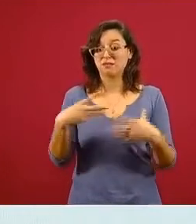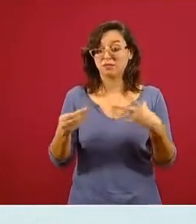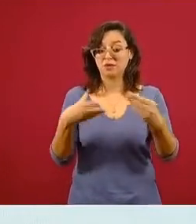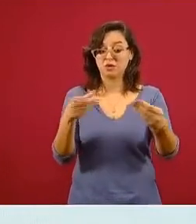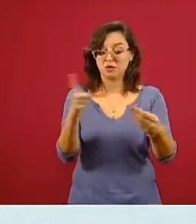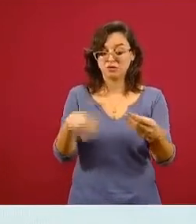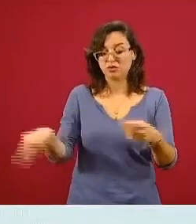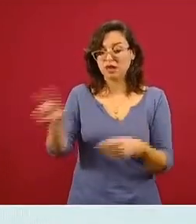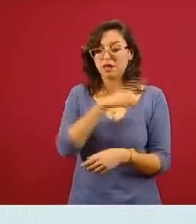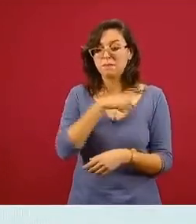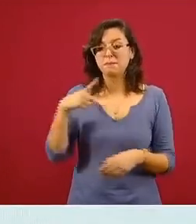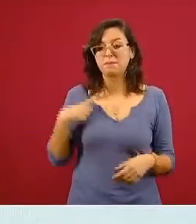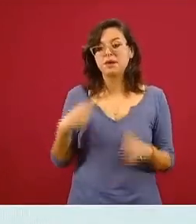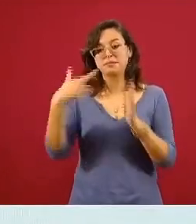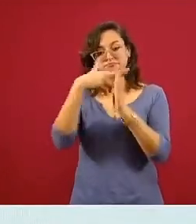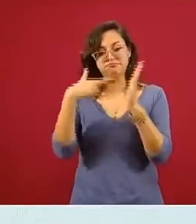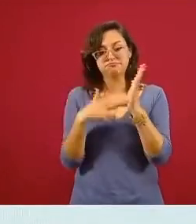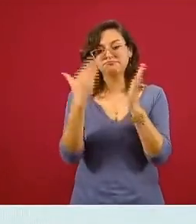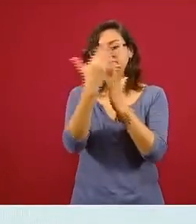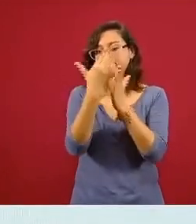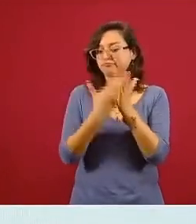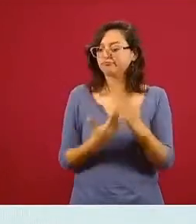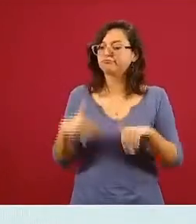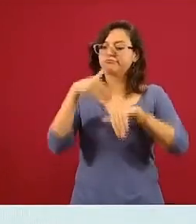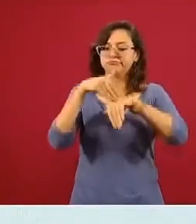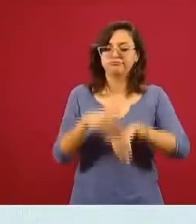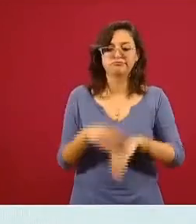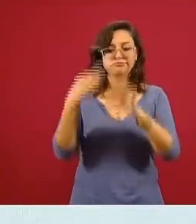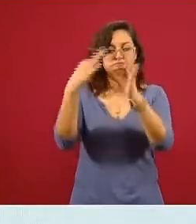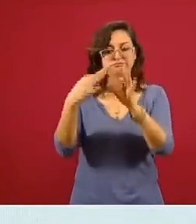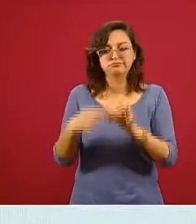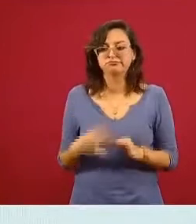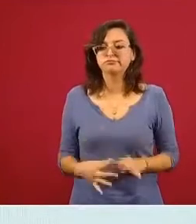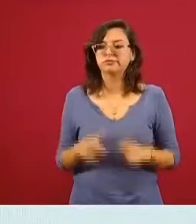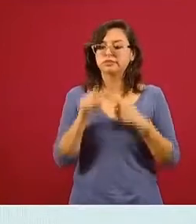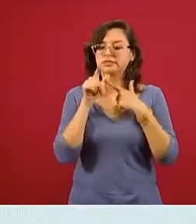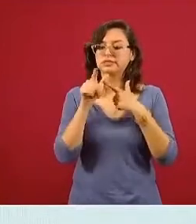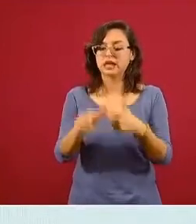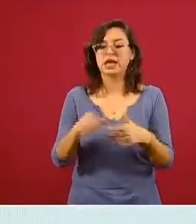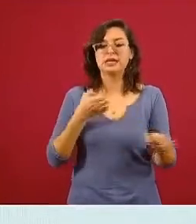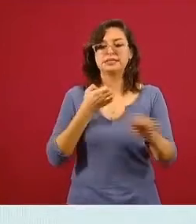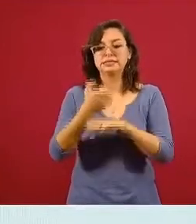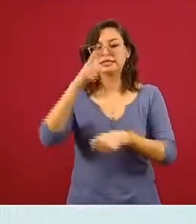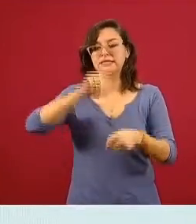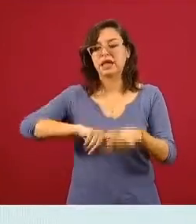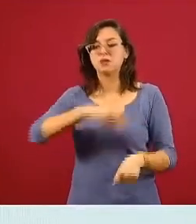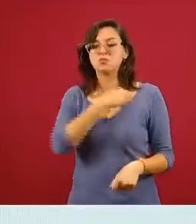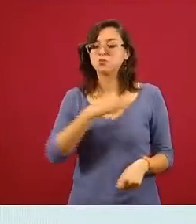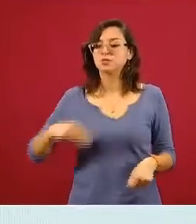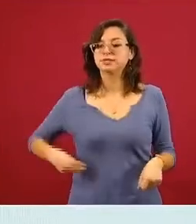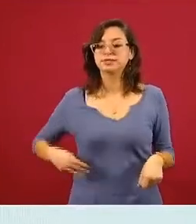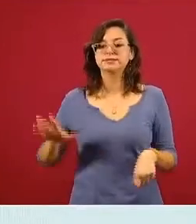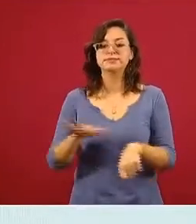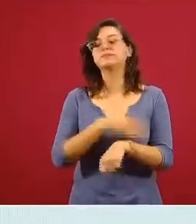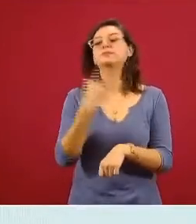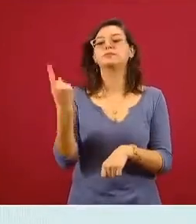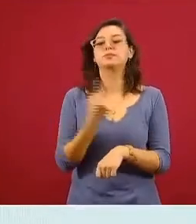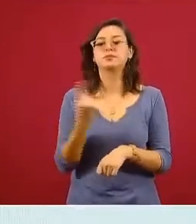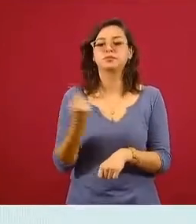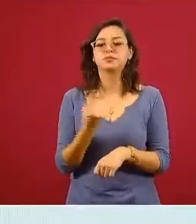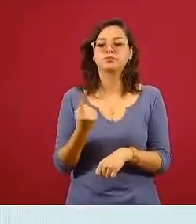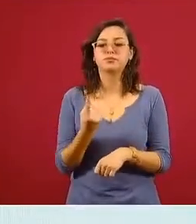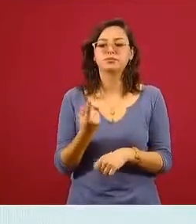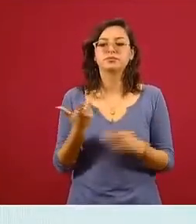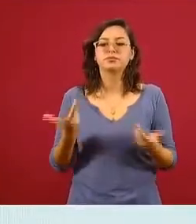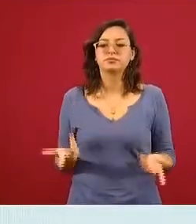sigan atendiendo las recomendaciones de las autoridades locales, tanto estatales, municipales, porque el contribuir